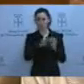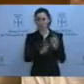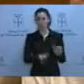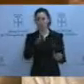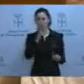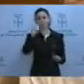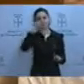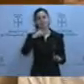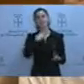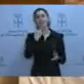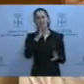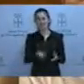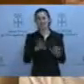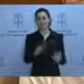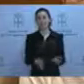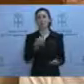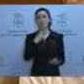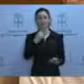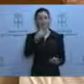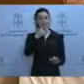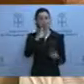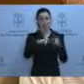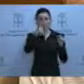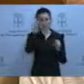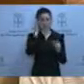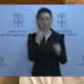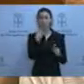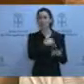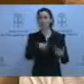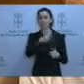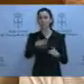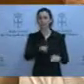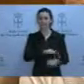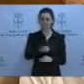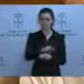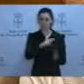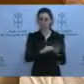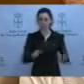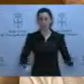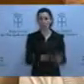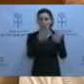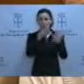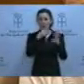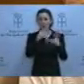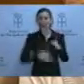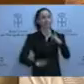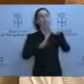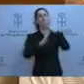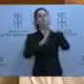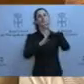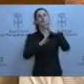pierde. Pierde los asturianos, fíjese, que hemos invertido hasta 4 millones de euros el año 2009 y ahora dejamos esto completamente parado.